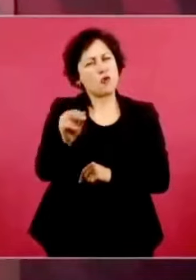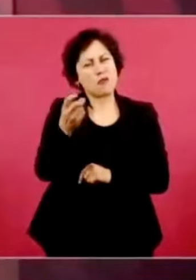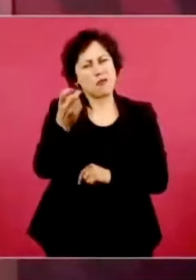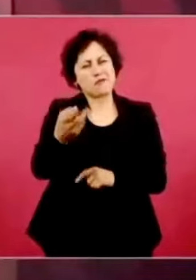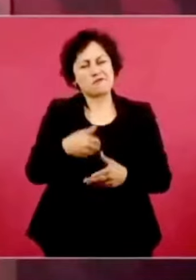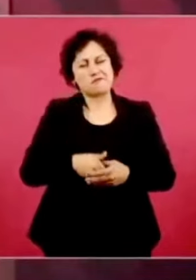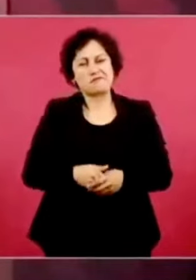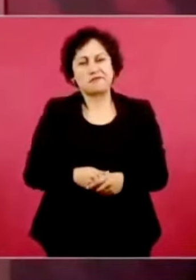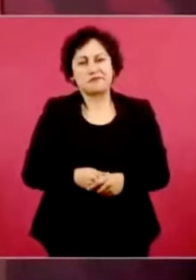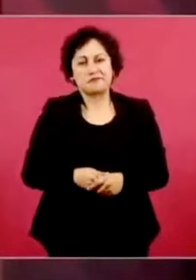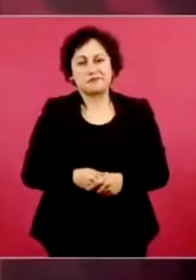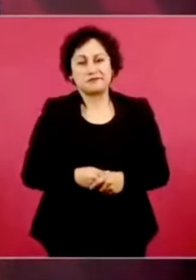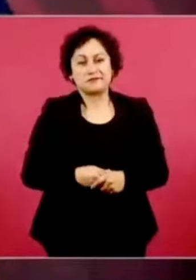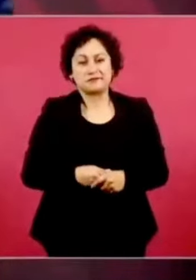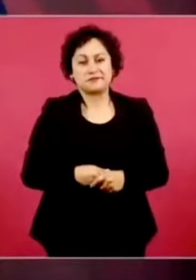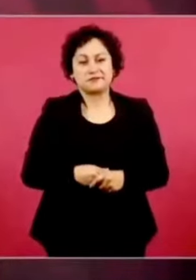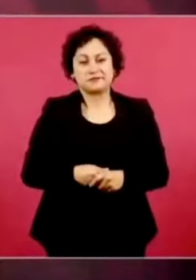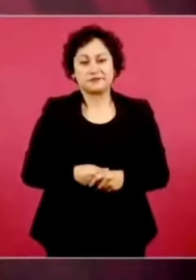No veo